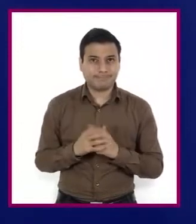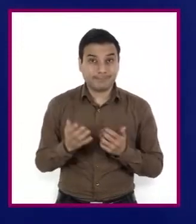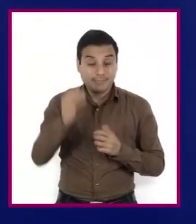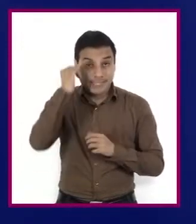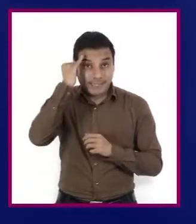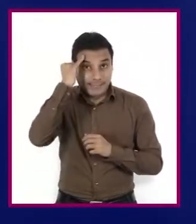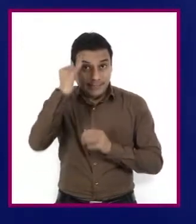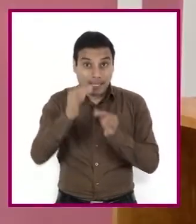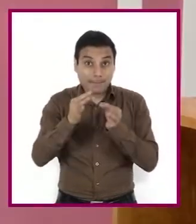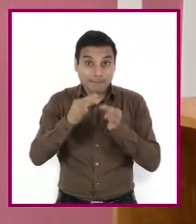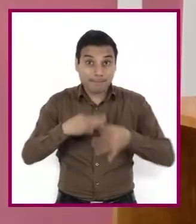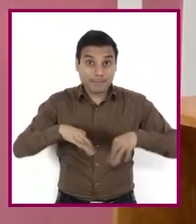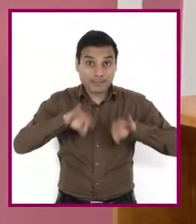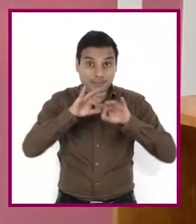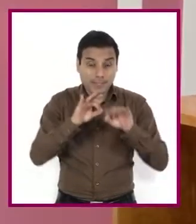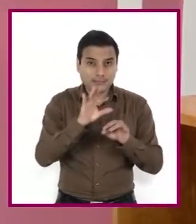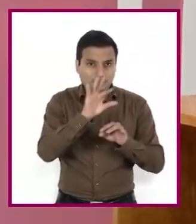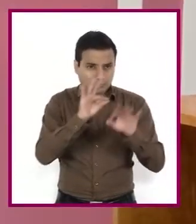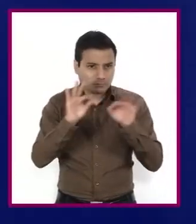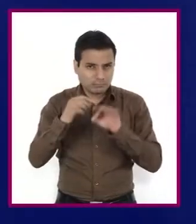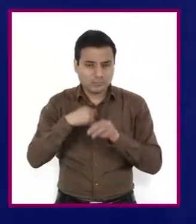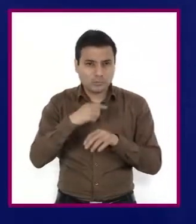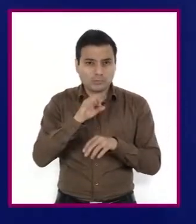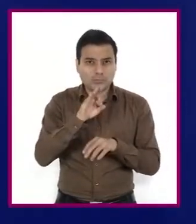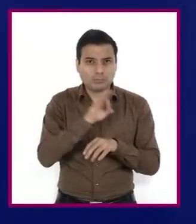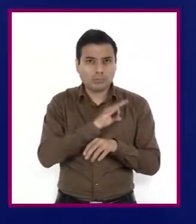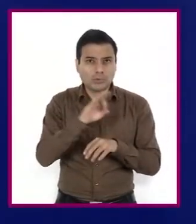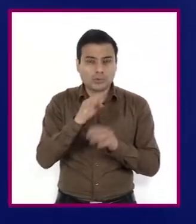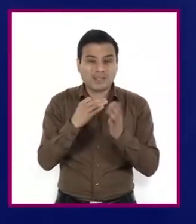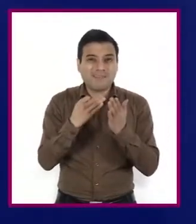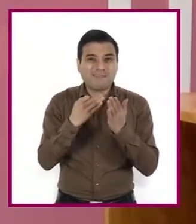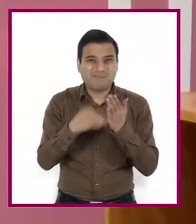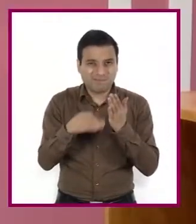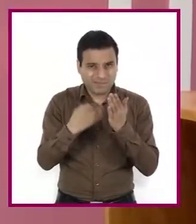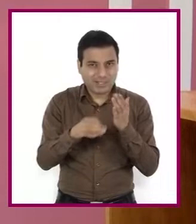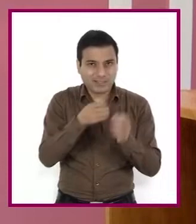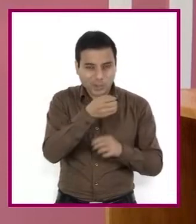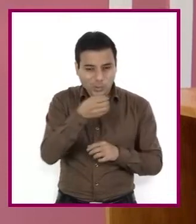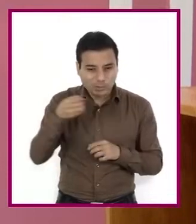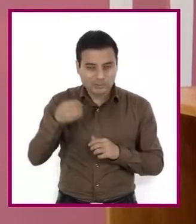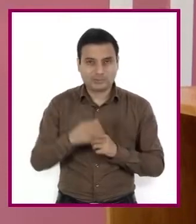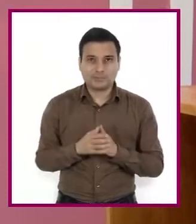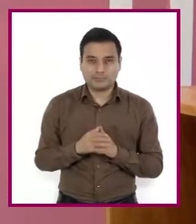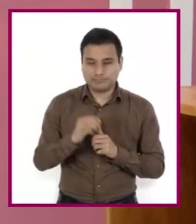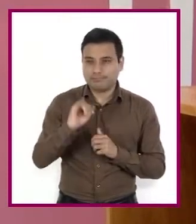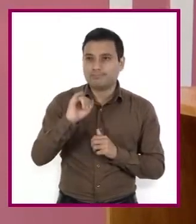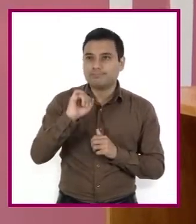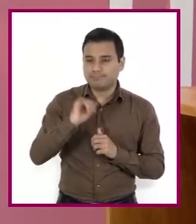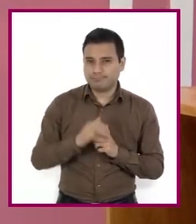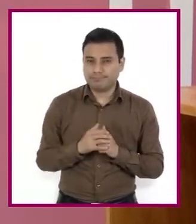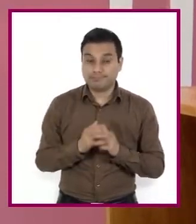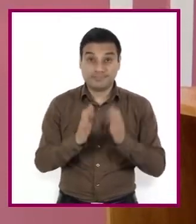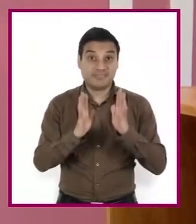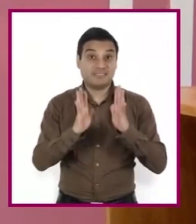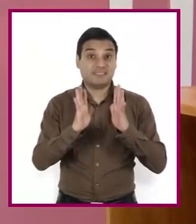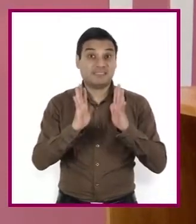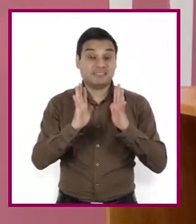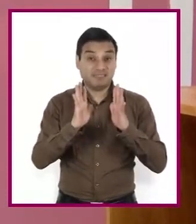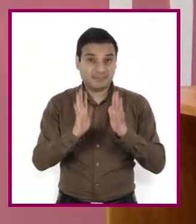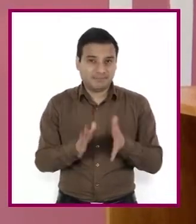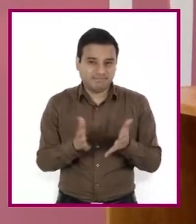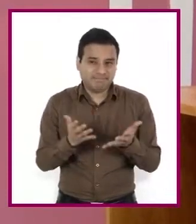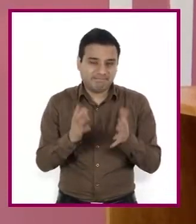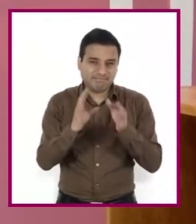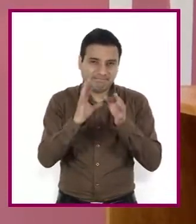ideas principales o centrales, pero lo otro sí me falla. Muy bien. Ya que el propósito de nuestra sesión